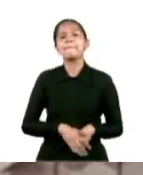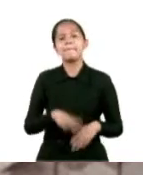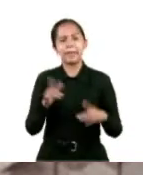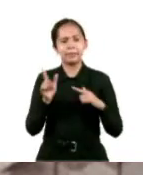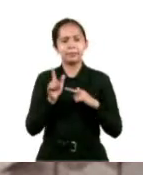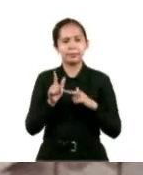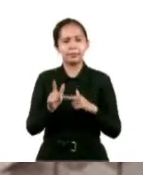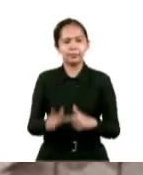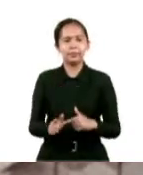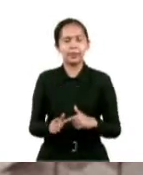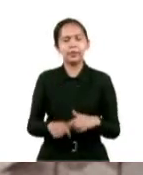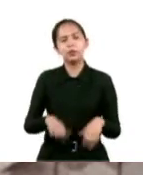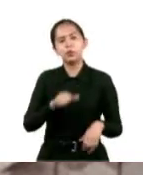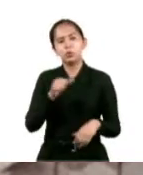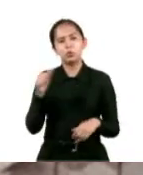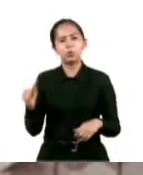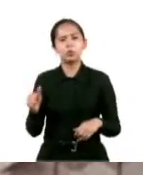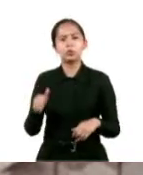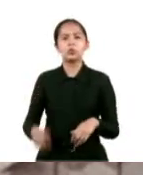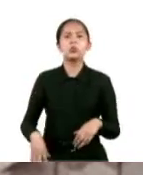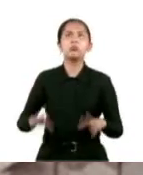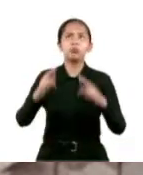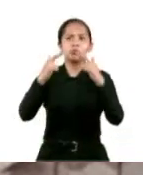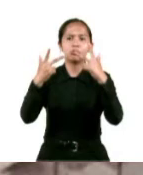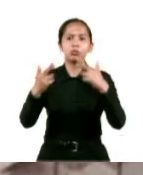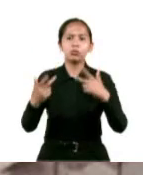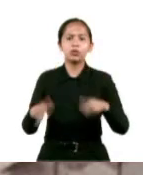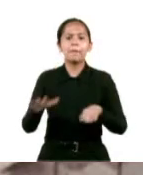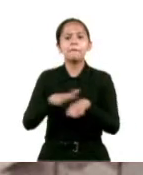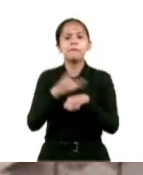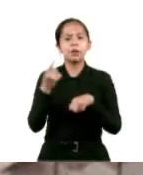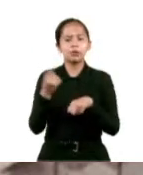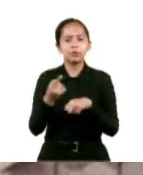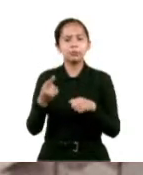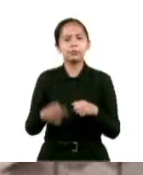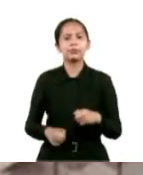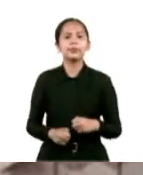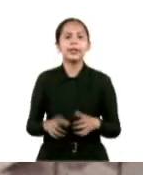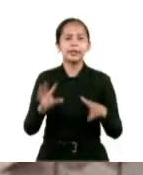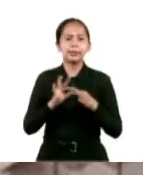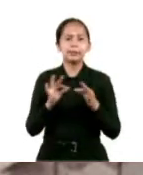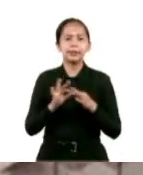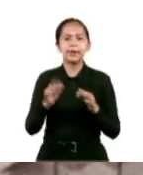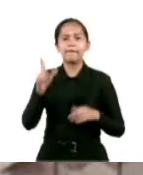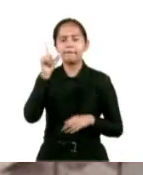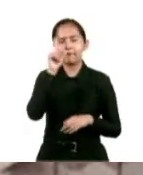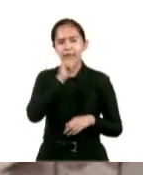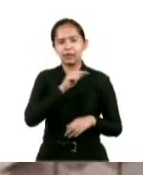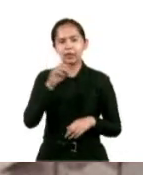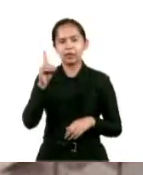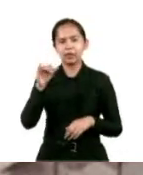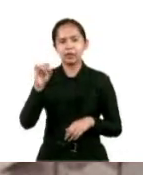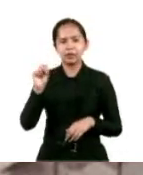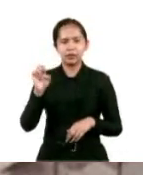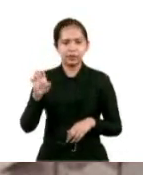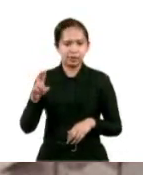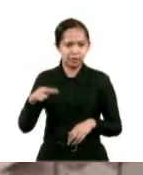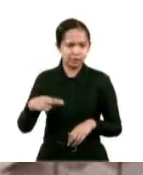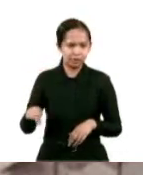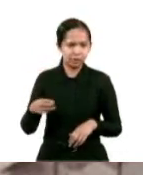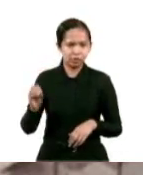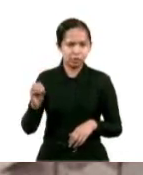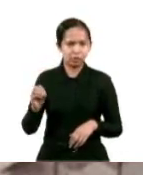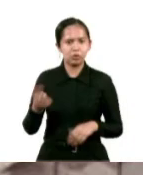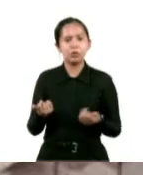Seguimos. Otra de las causas del colapso del tramo elevado habla de la falla de diseño. Bueno, esto es lo que acabo